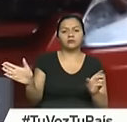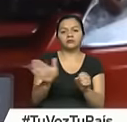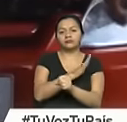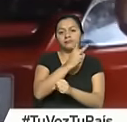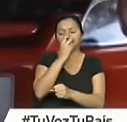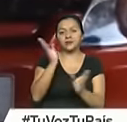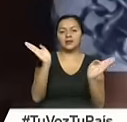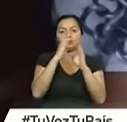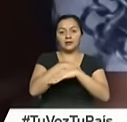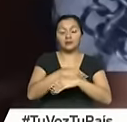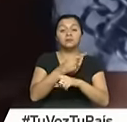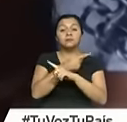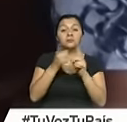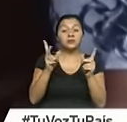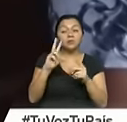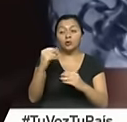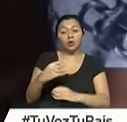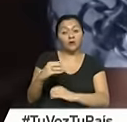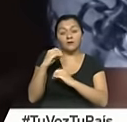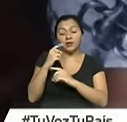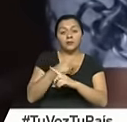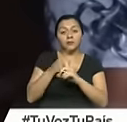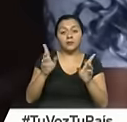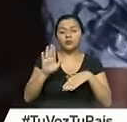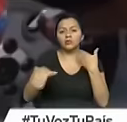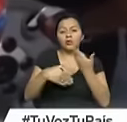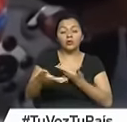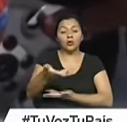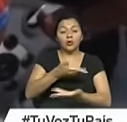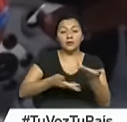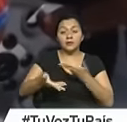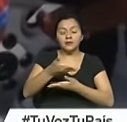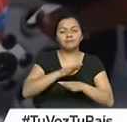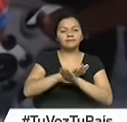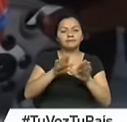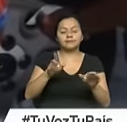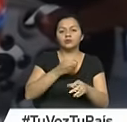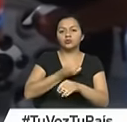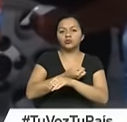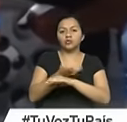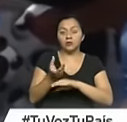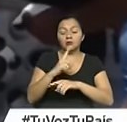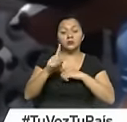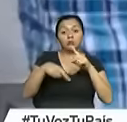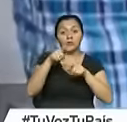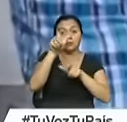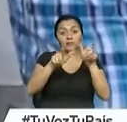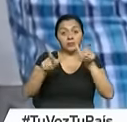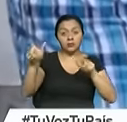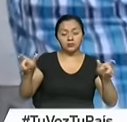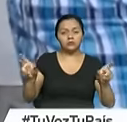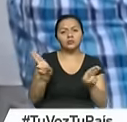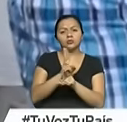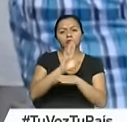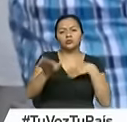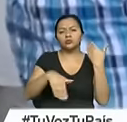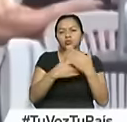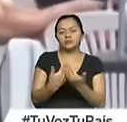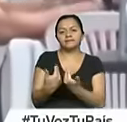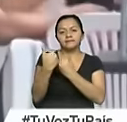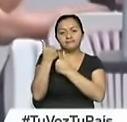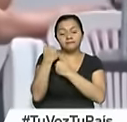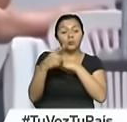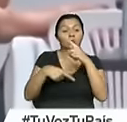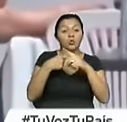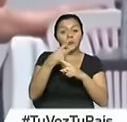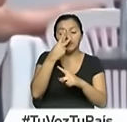completamente gratuito y, aunque no es obligatorio para la comercialización, es recomendable que la ciudadanía haga uso del mismo para evitar